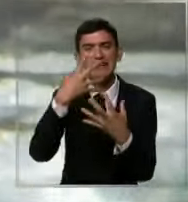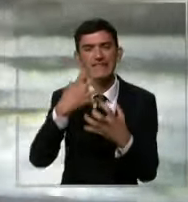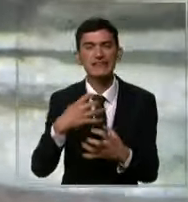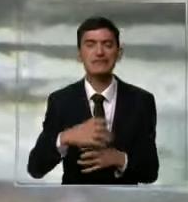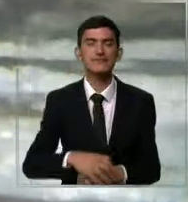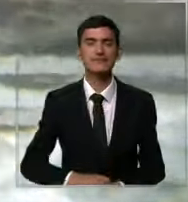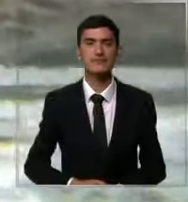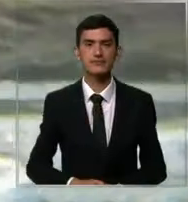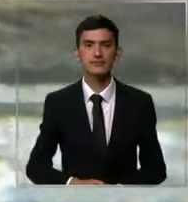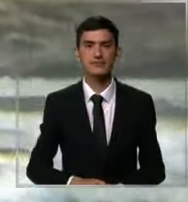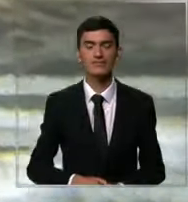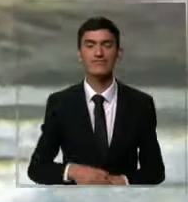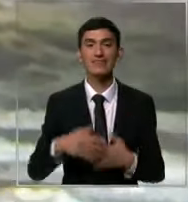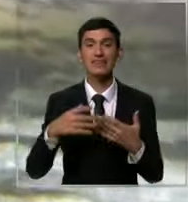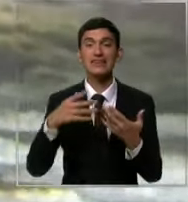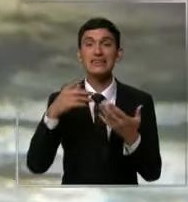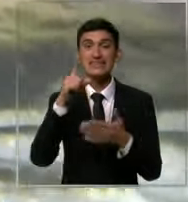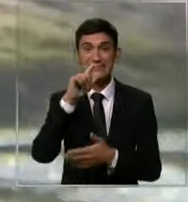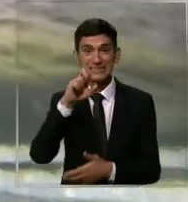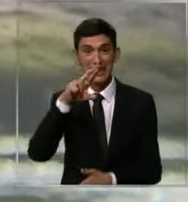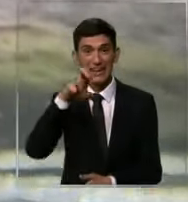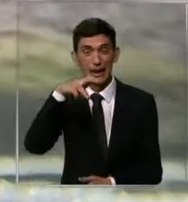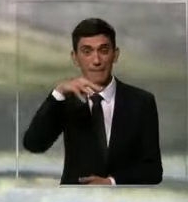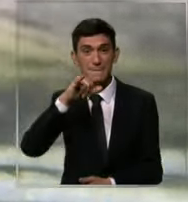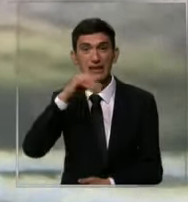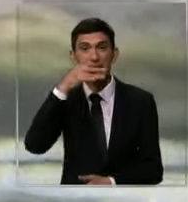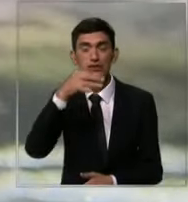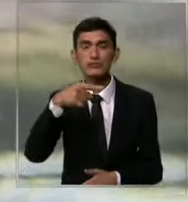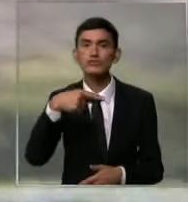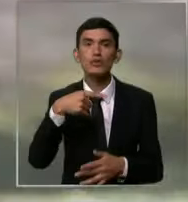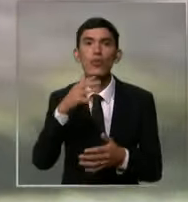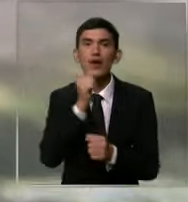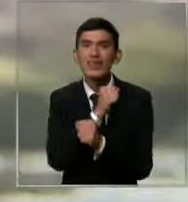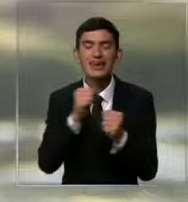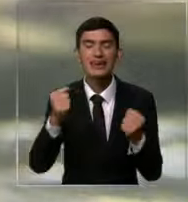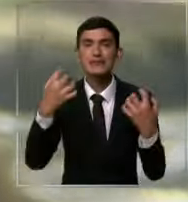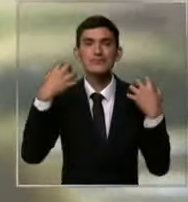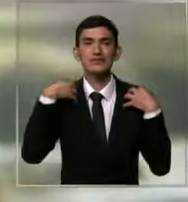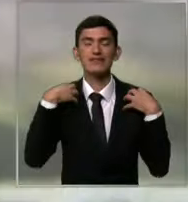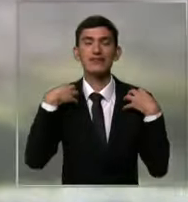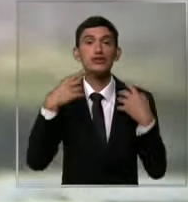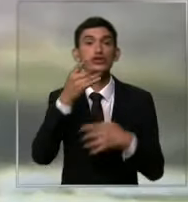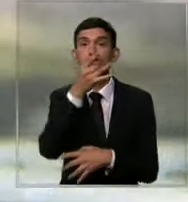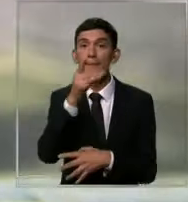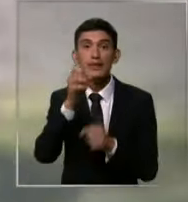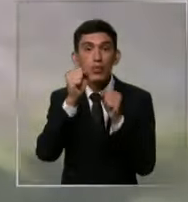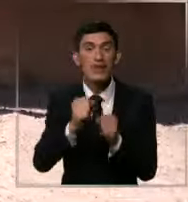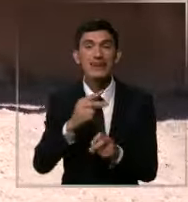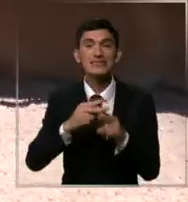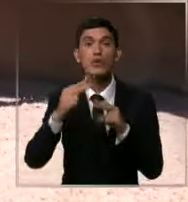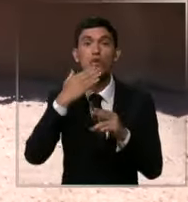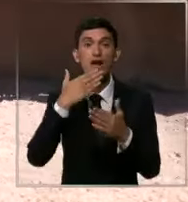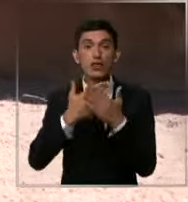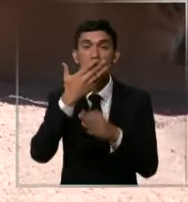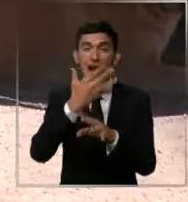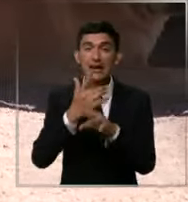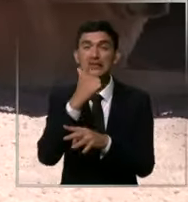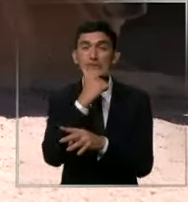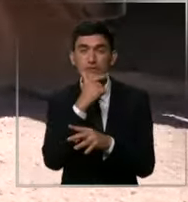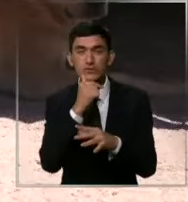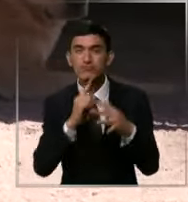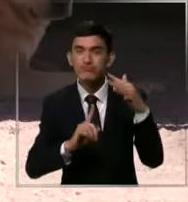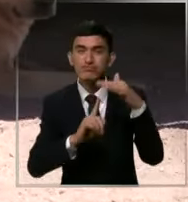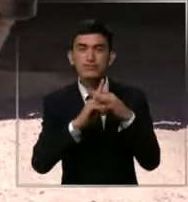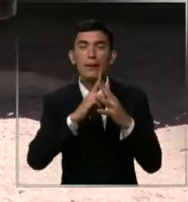que ellos no tenían facultades legales para realizar este tipo de sacrificios. Solo pueden actuar cuando hay sospecha fundada de